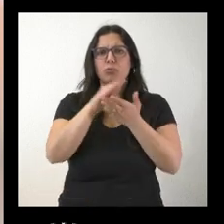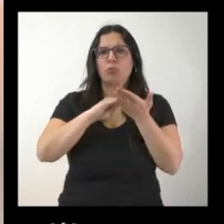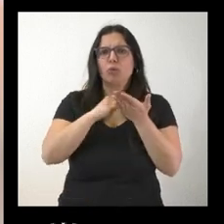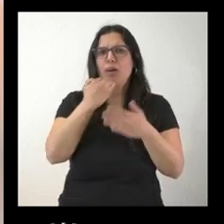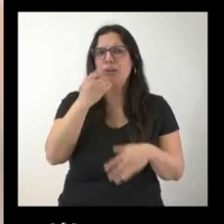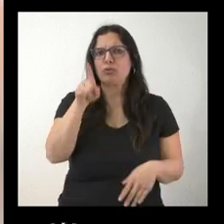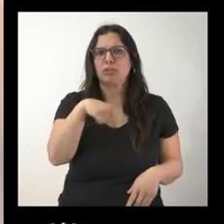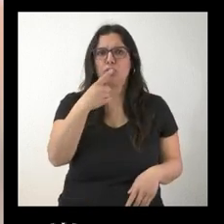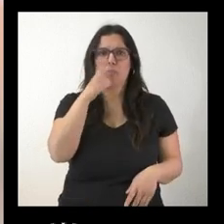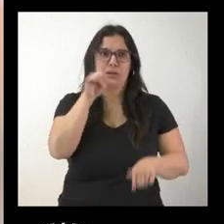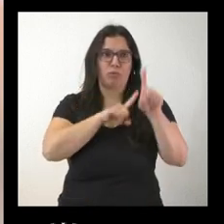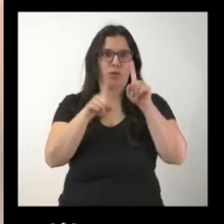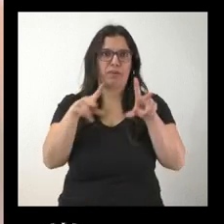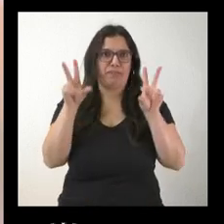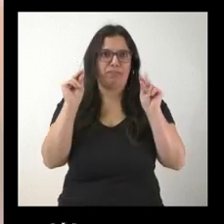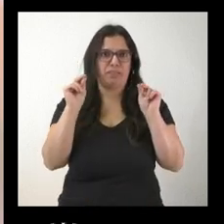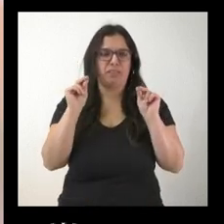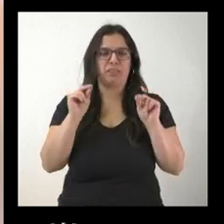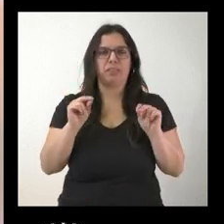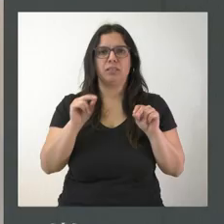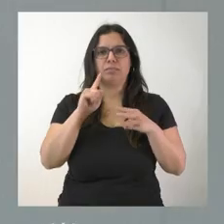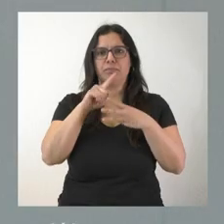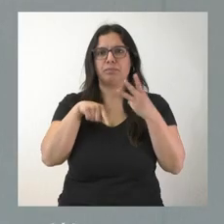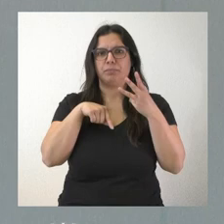este problema para los alumnos gracias